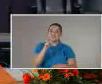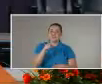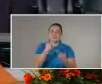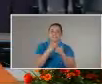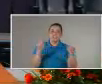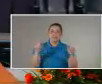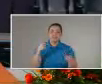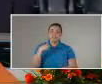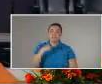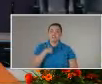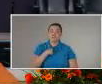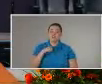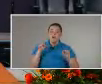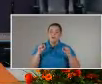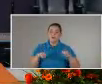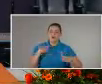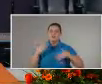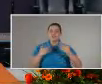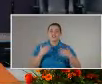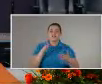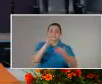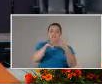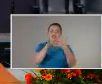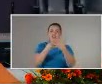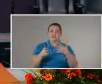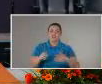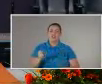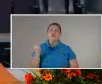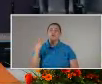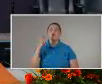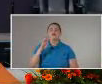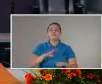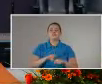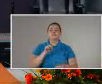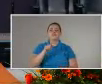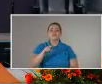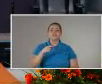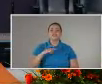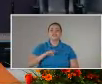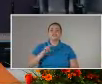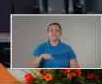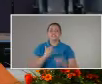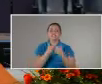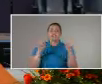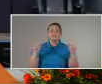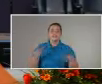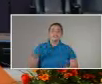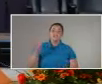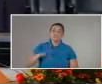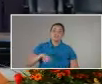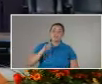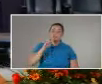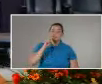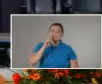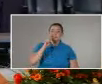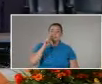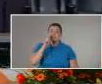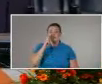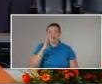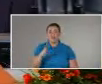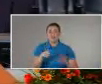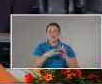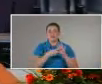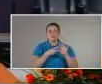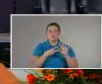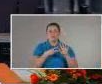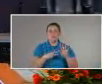cárcel, pues cuanto más ustedes que están en libertad. Y después vemos pasajes en el libro de los Hechos donde Pablo